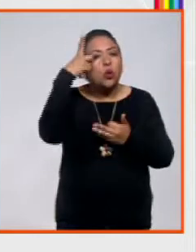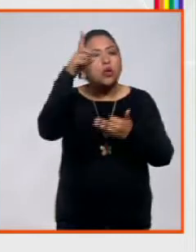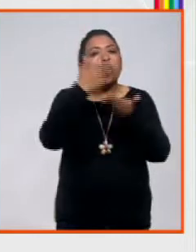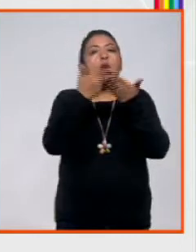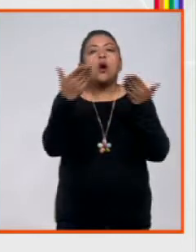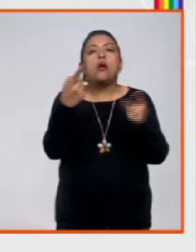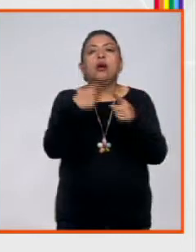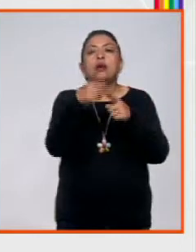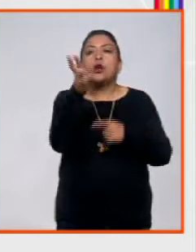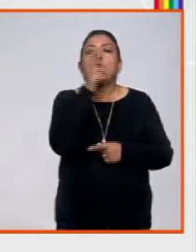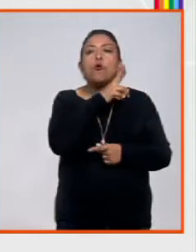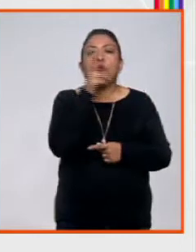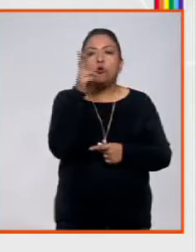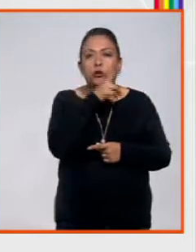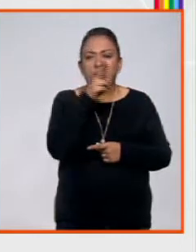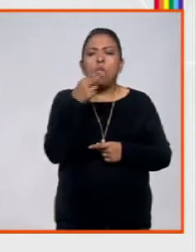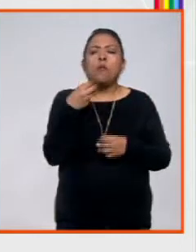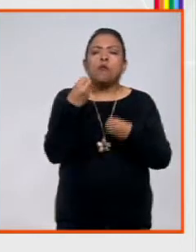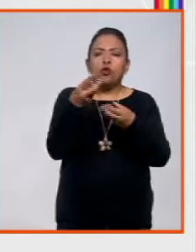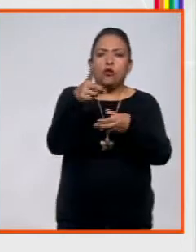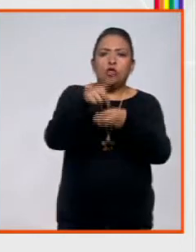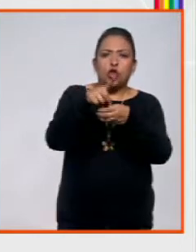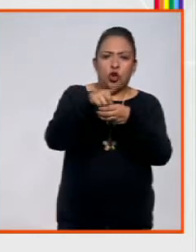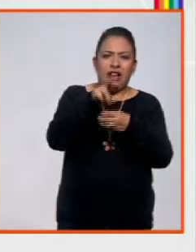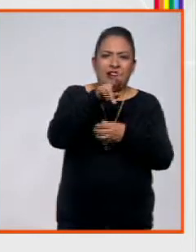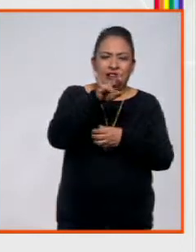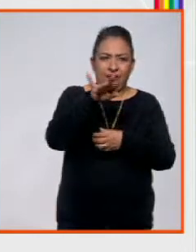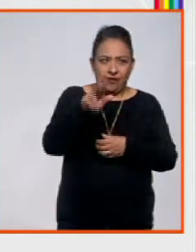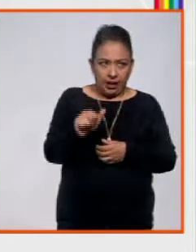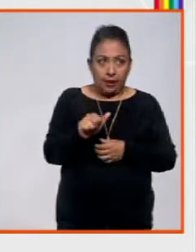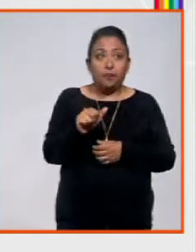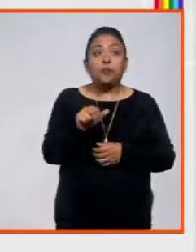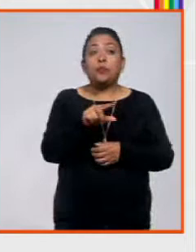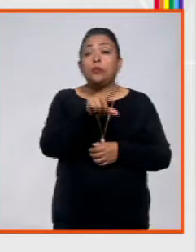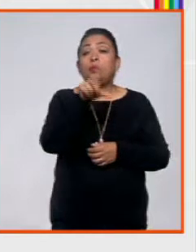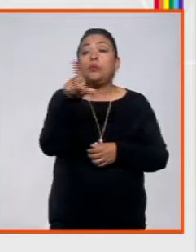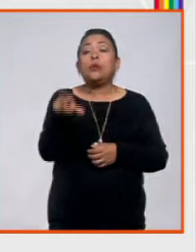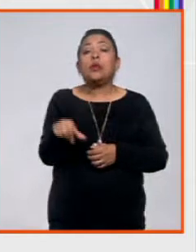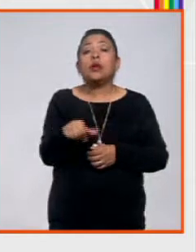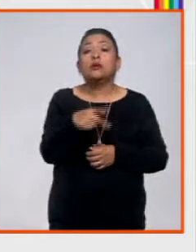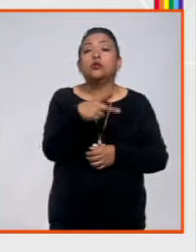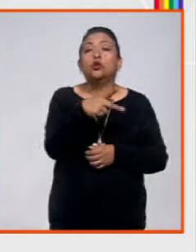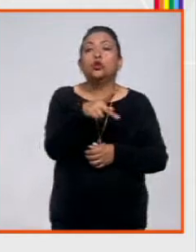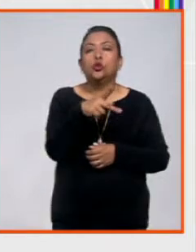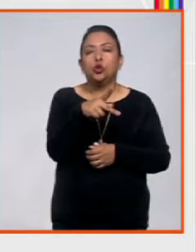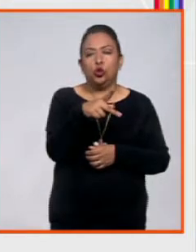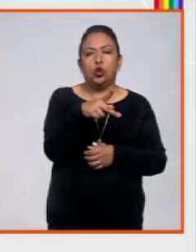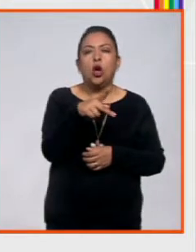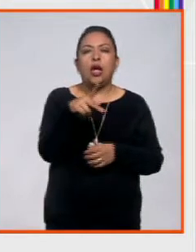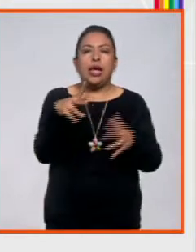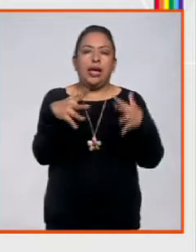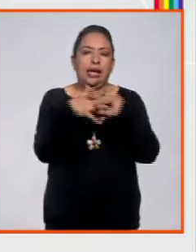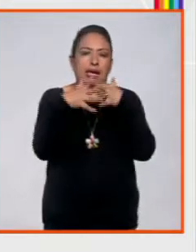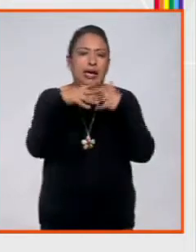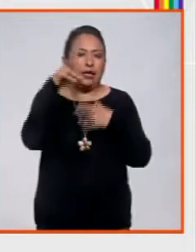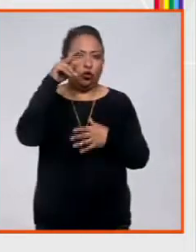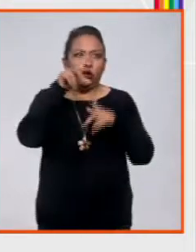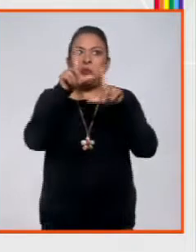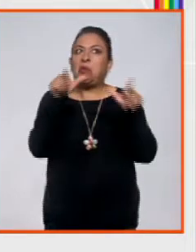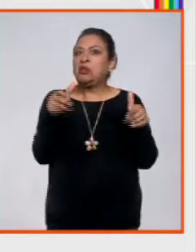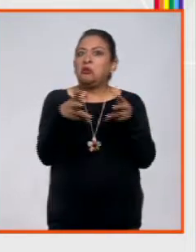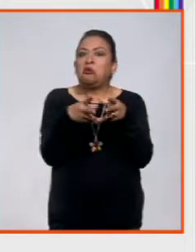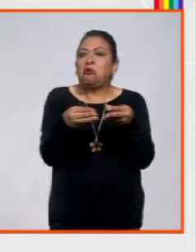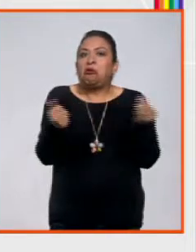a rusia lo donó ribera mientras que el del de el de pestaña de la guerra sueños de la paz y desaparecido